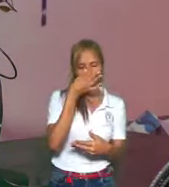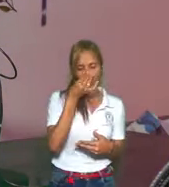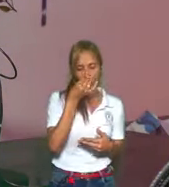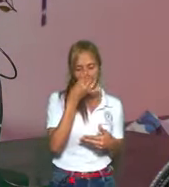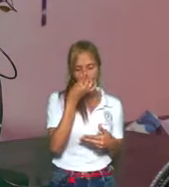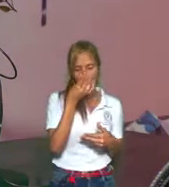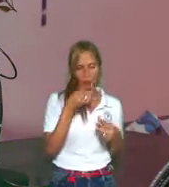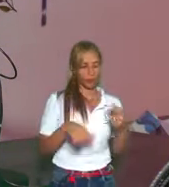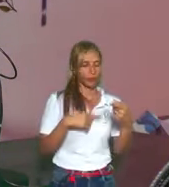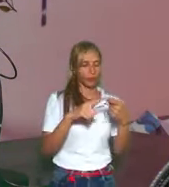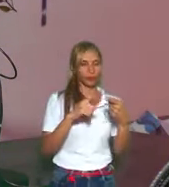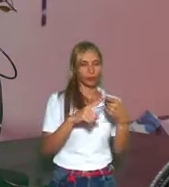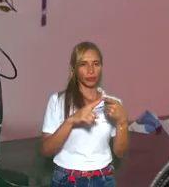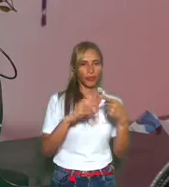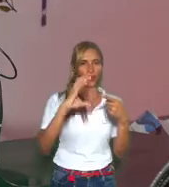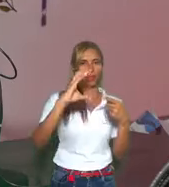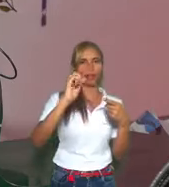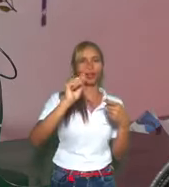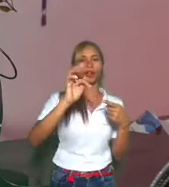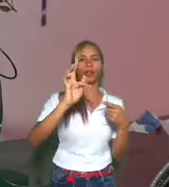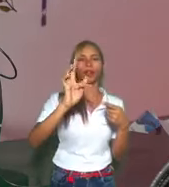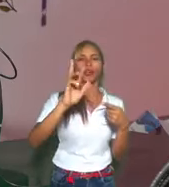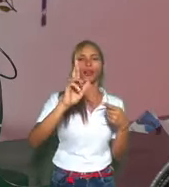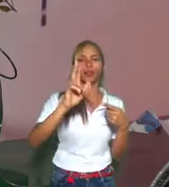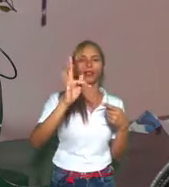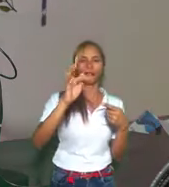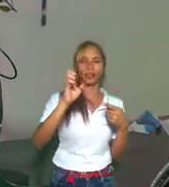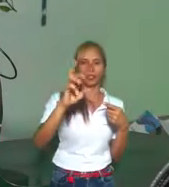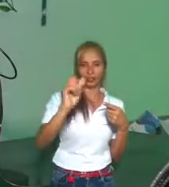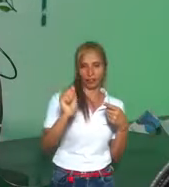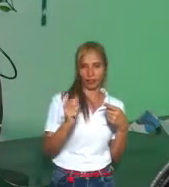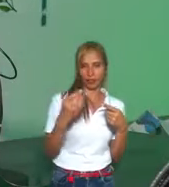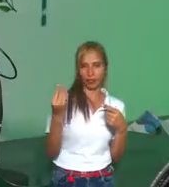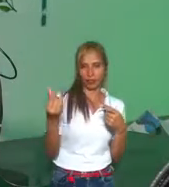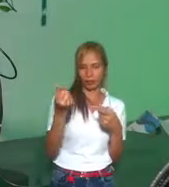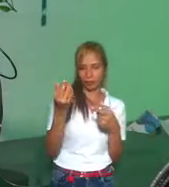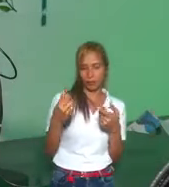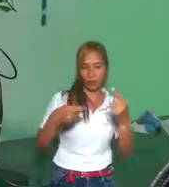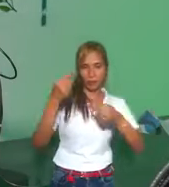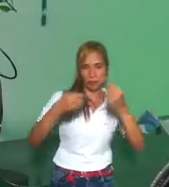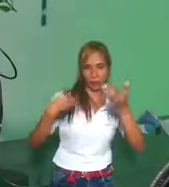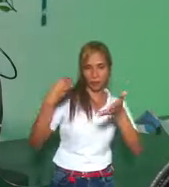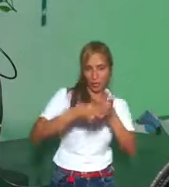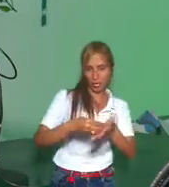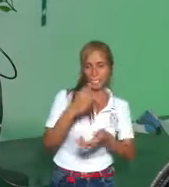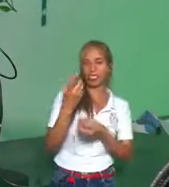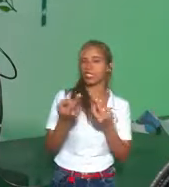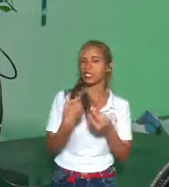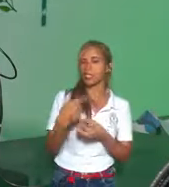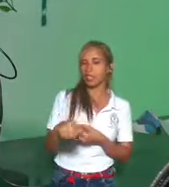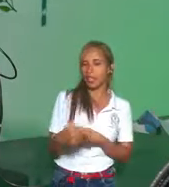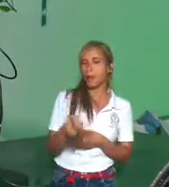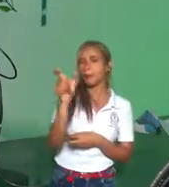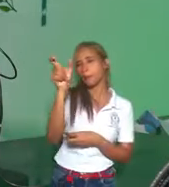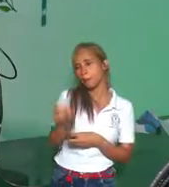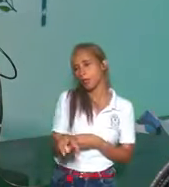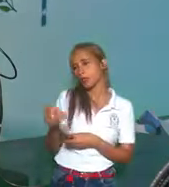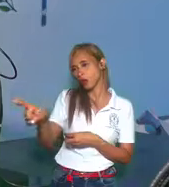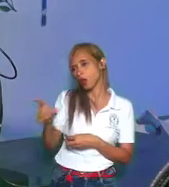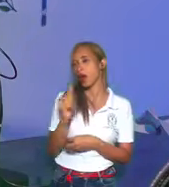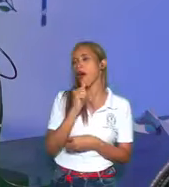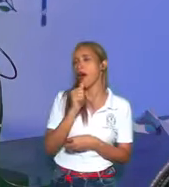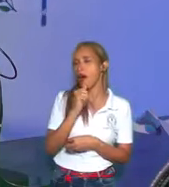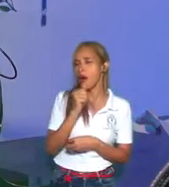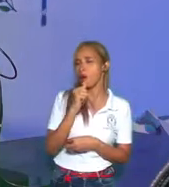cartera, es decir, invitar al usuario a que realice el pago de los servicios públicos de manera oportuna. Y